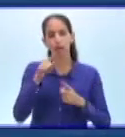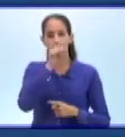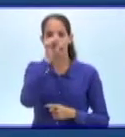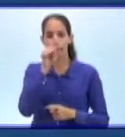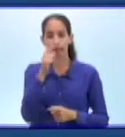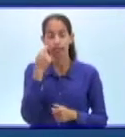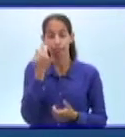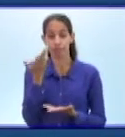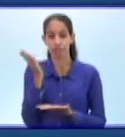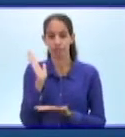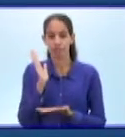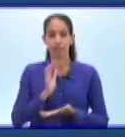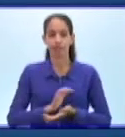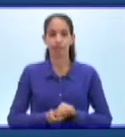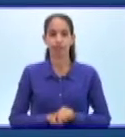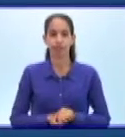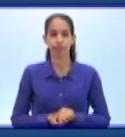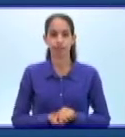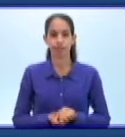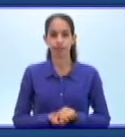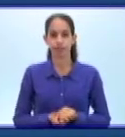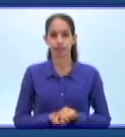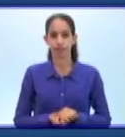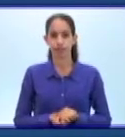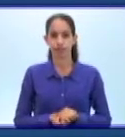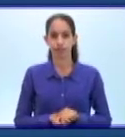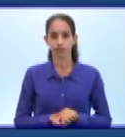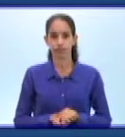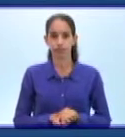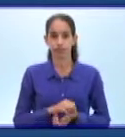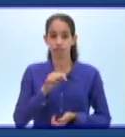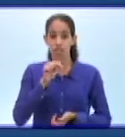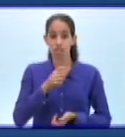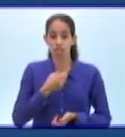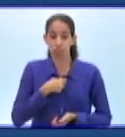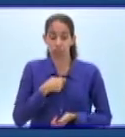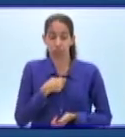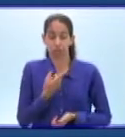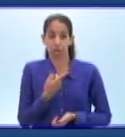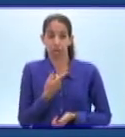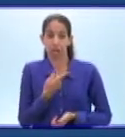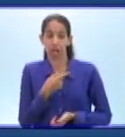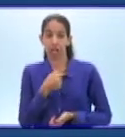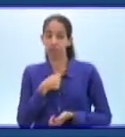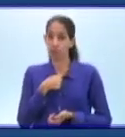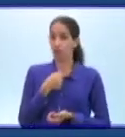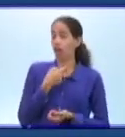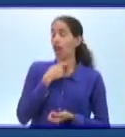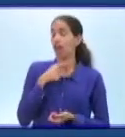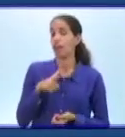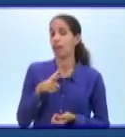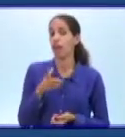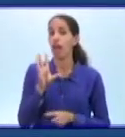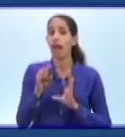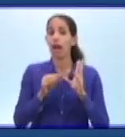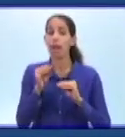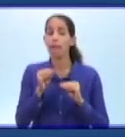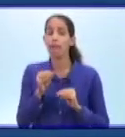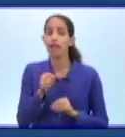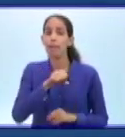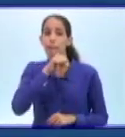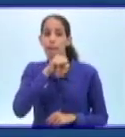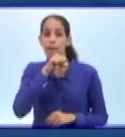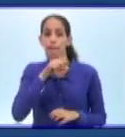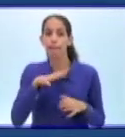Aquí tenemos, si yo fuera a hablar de mi madre, ese ser especial para nuestras